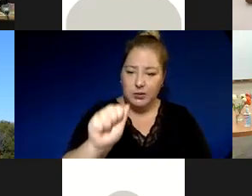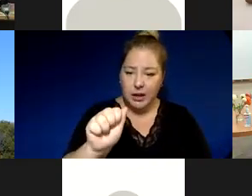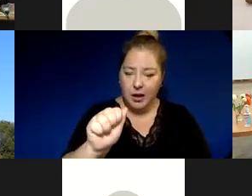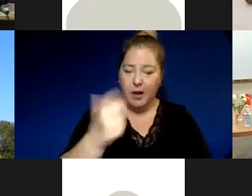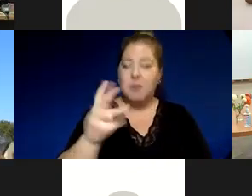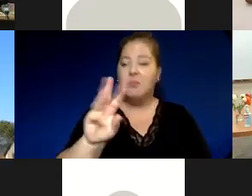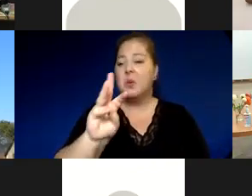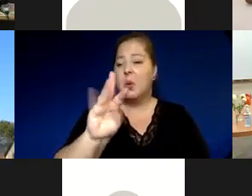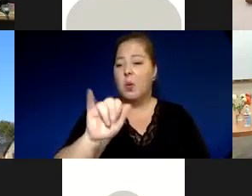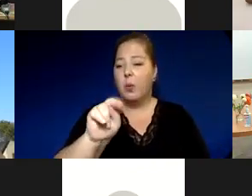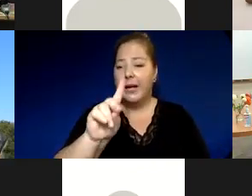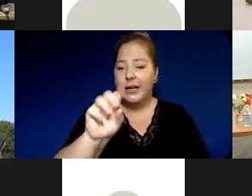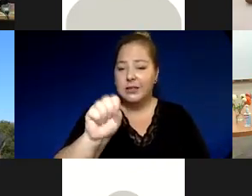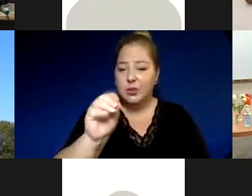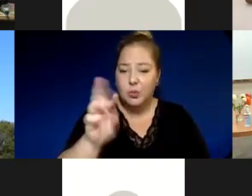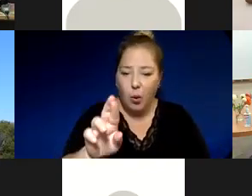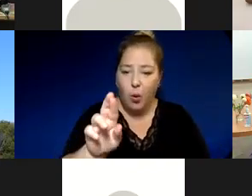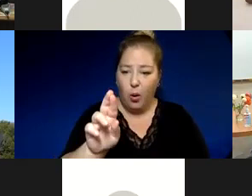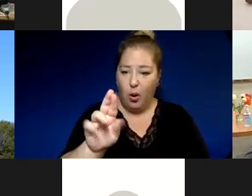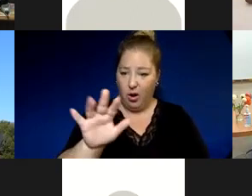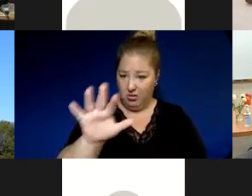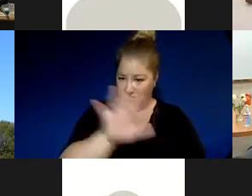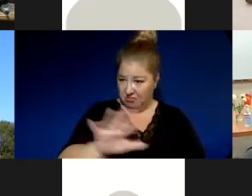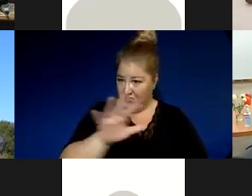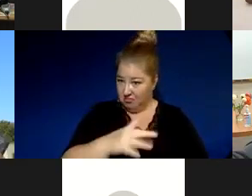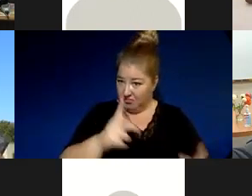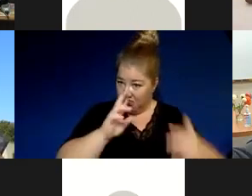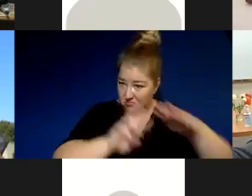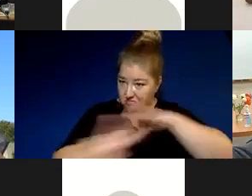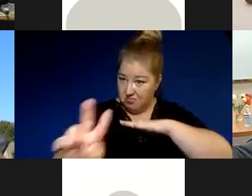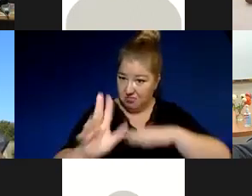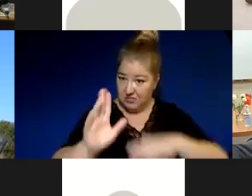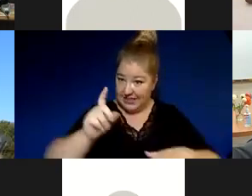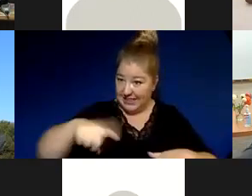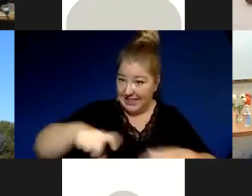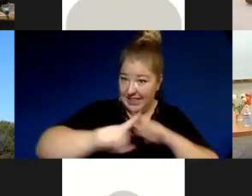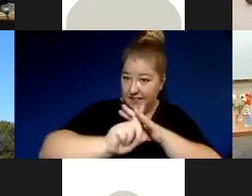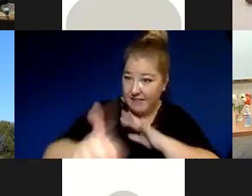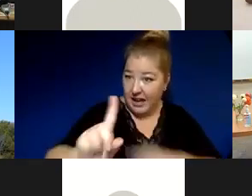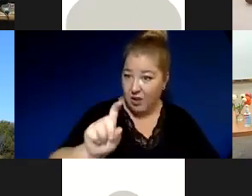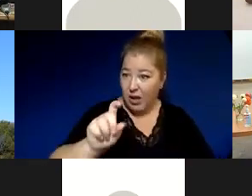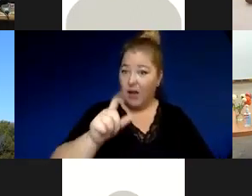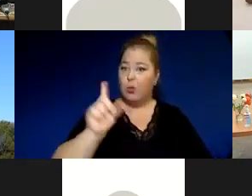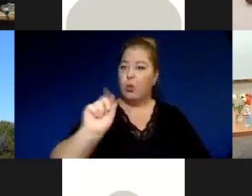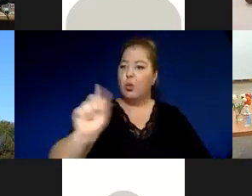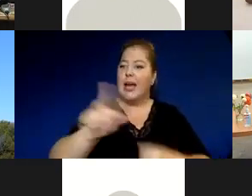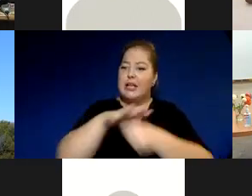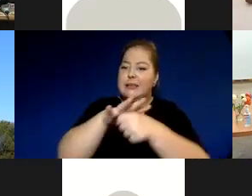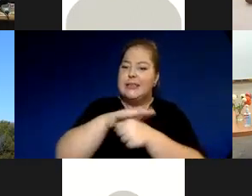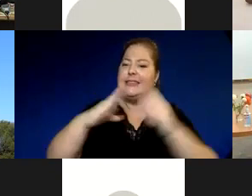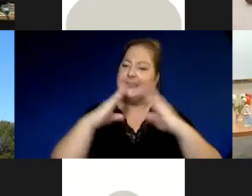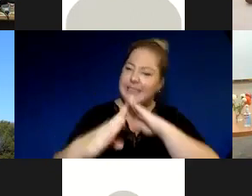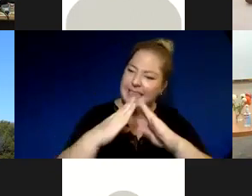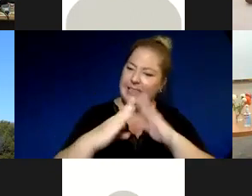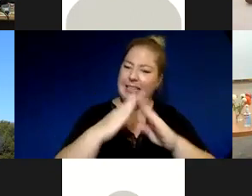de órdenes de evacuación, de advertencias, en cuál momento es que ustedes deciden emitirlas. Las